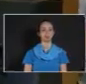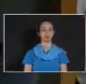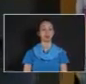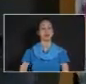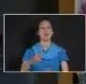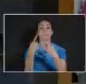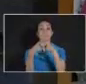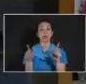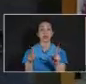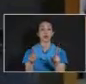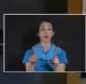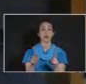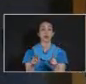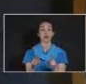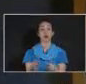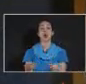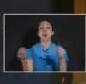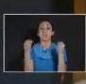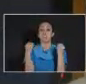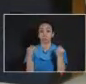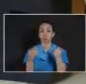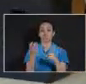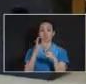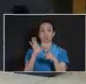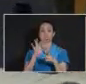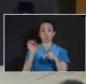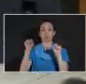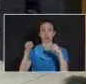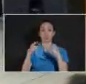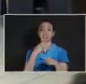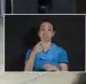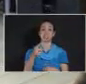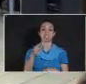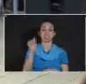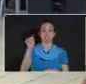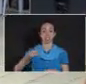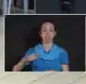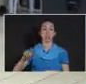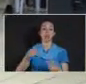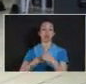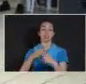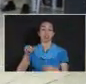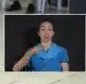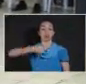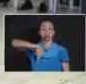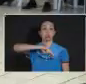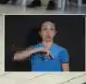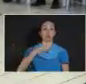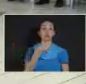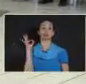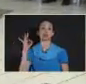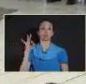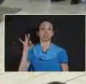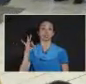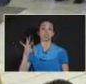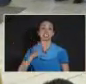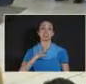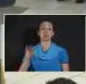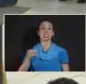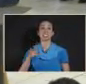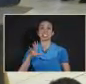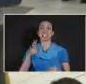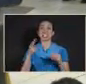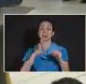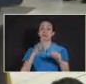Pero así se pueden hacer otro montón de cosas. Por la cual nosotros, los ministros, deberíamos de ser muy cuidadosos para no hacer volver a la gente